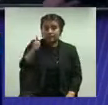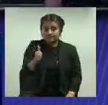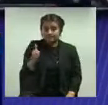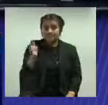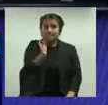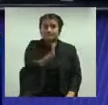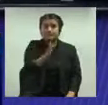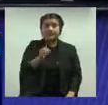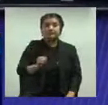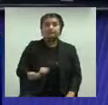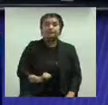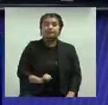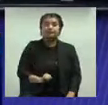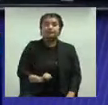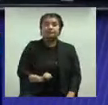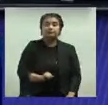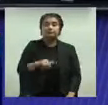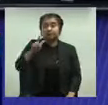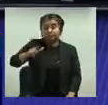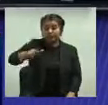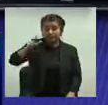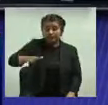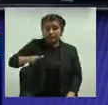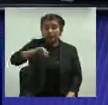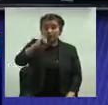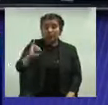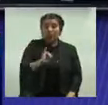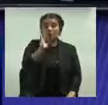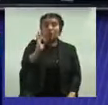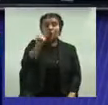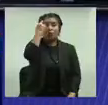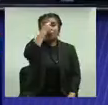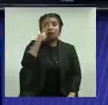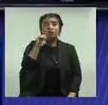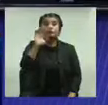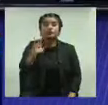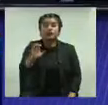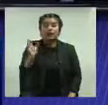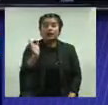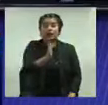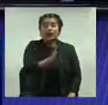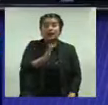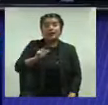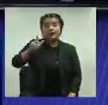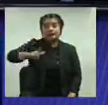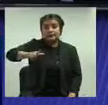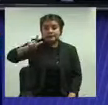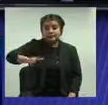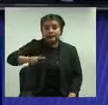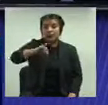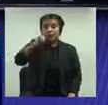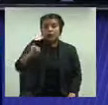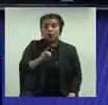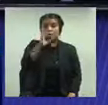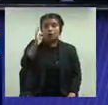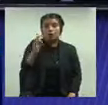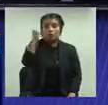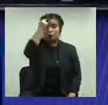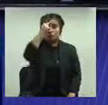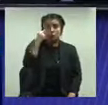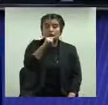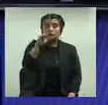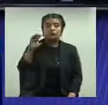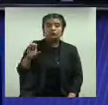Arrasate Cetino. Licenciado José Alexander Ortiz Ruiz. Licenciado José Roberto